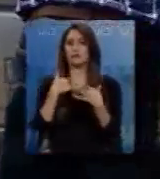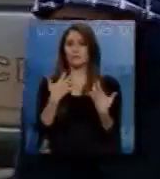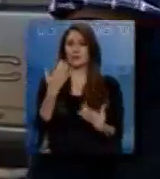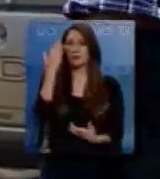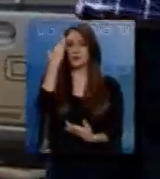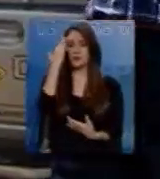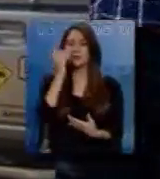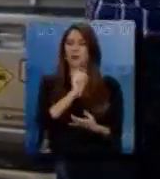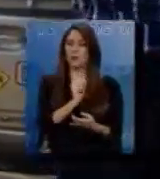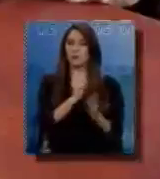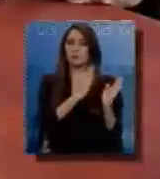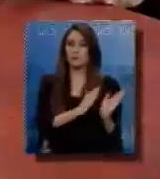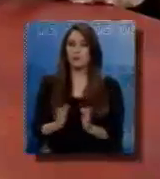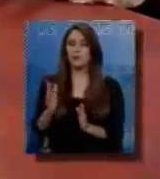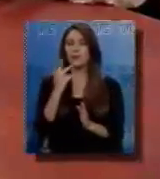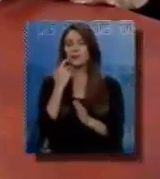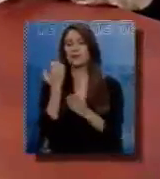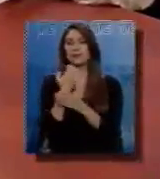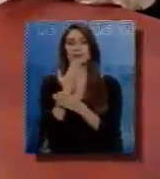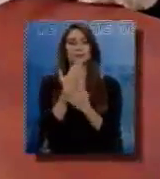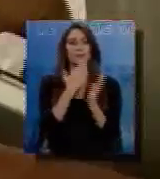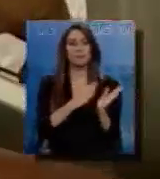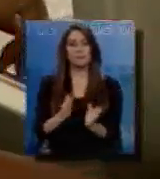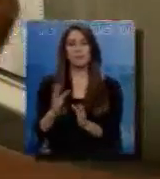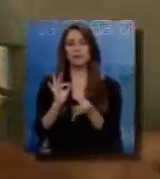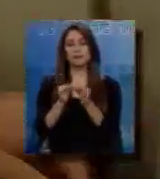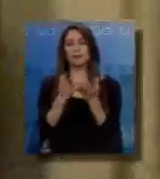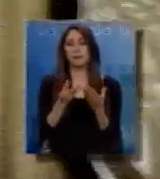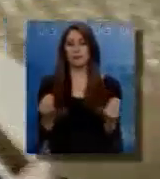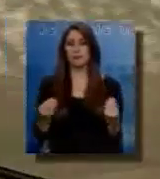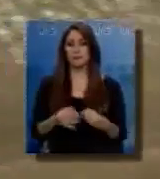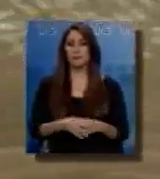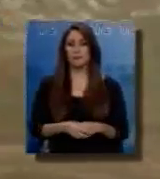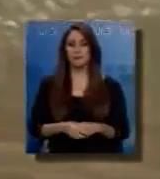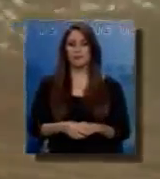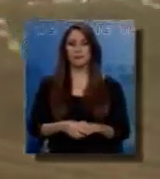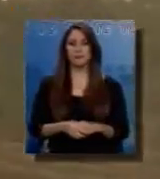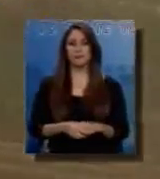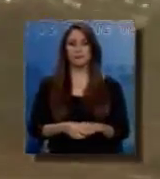más eventualidades. Stalin Vaquerizo, TC Televisión.